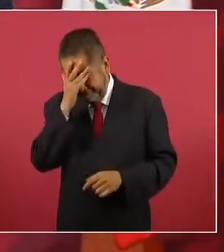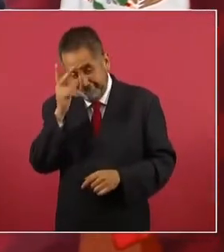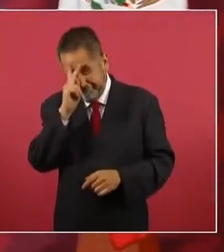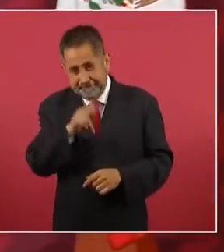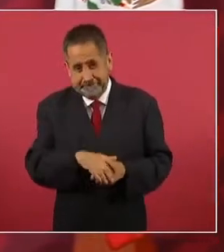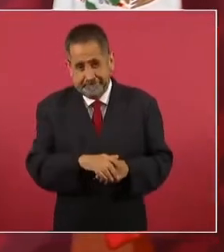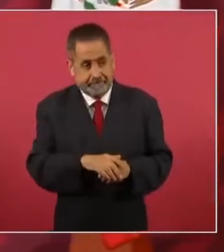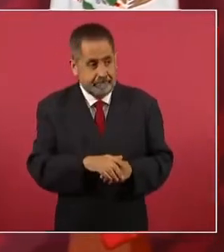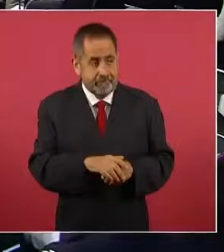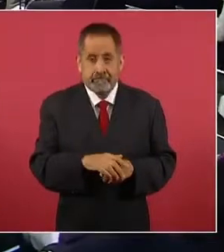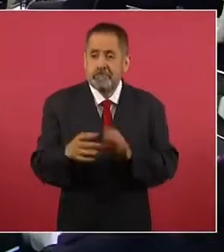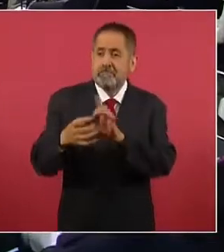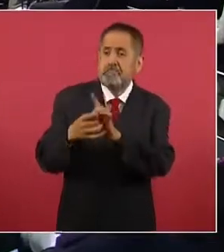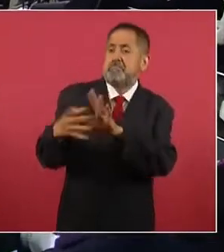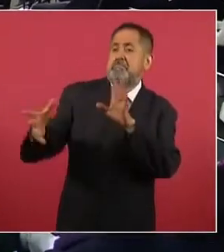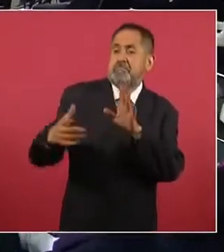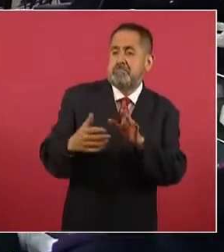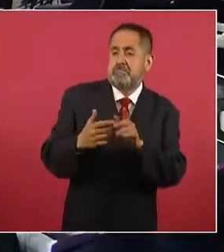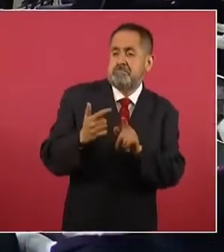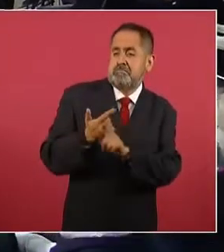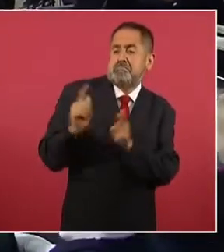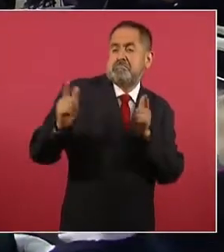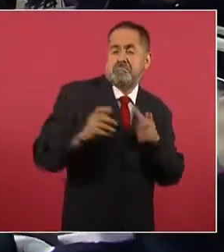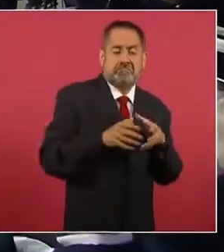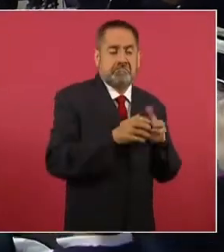libres del pueblo.